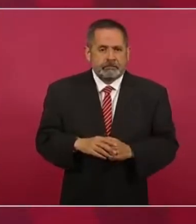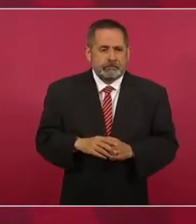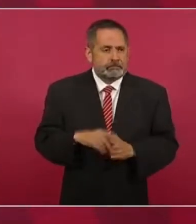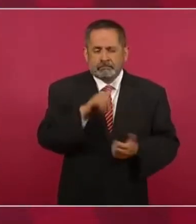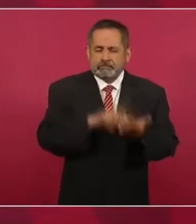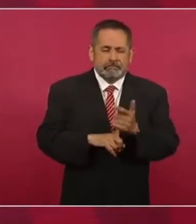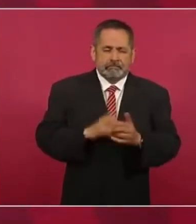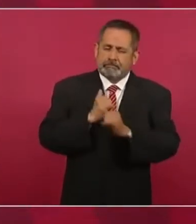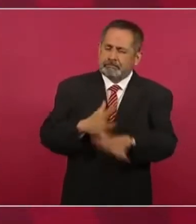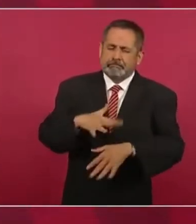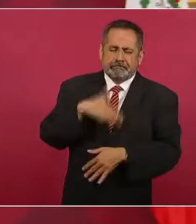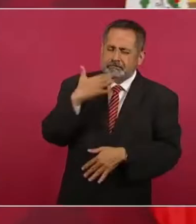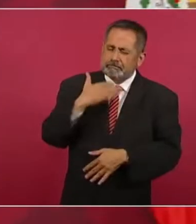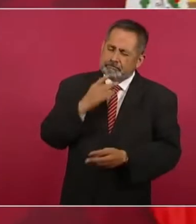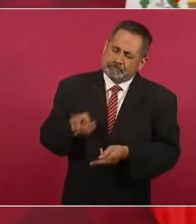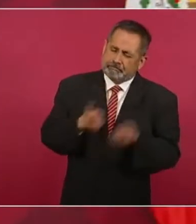tranza,